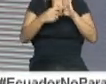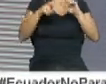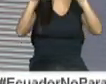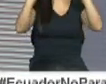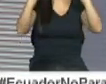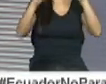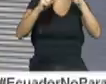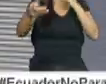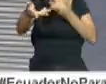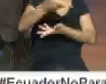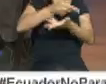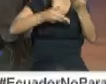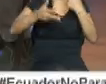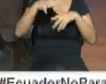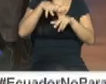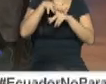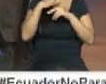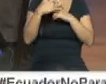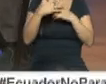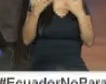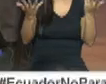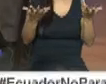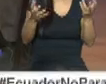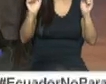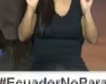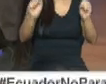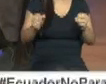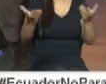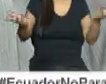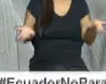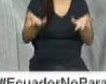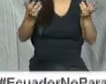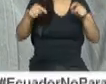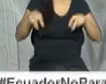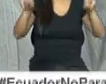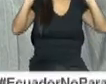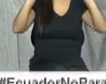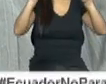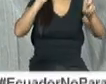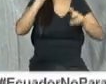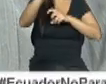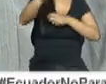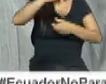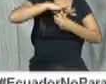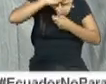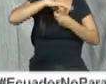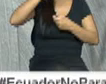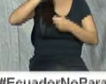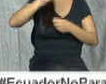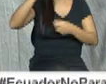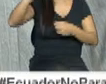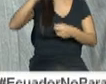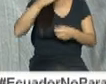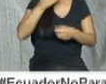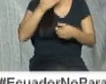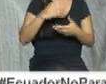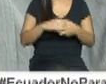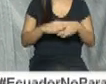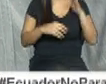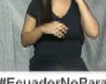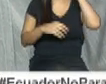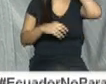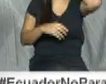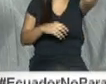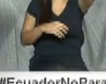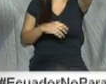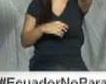el diálogo en estas circunstancias. ¿Qué podrá suceder con este tema de cara a las elecciones del año 2017? Yo creo que no debe escalar el